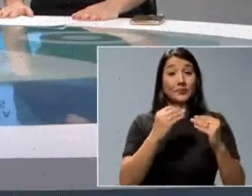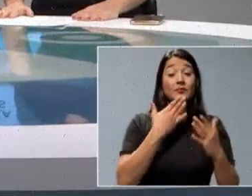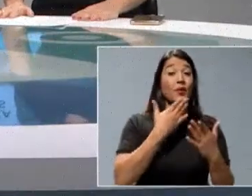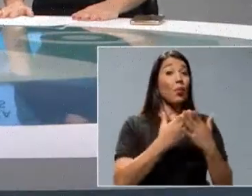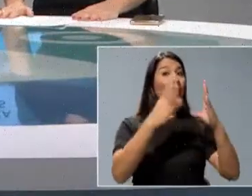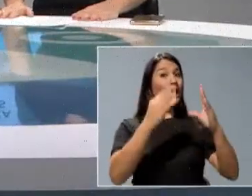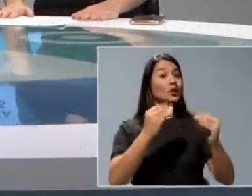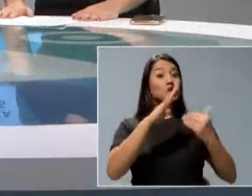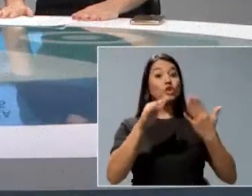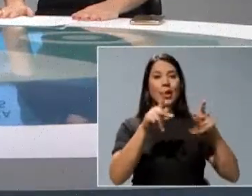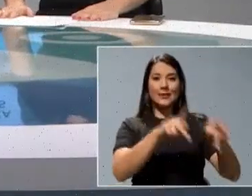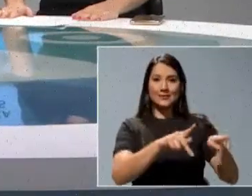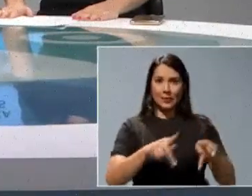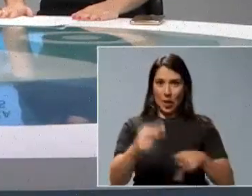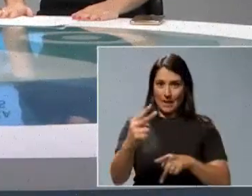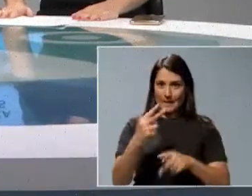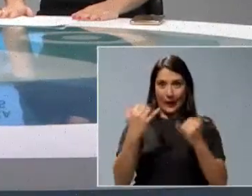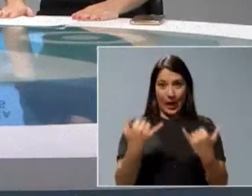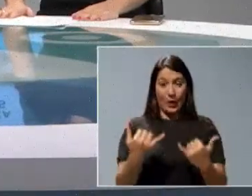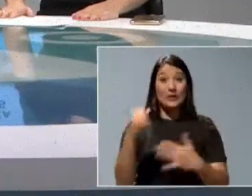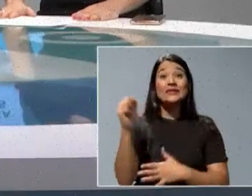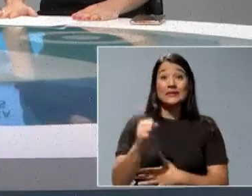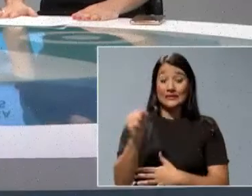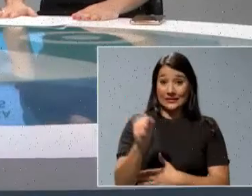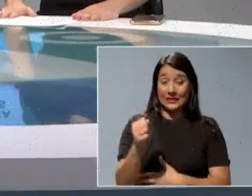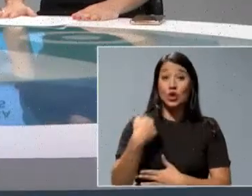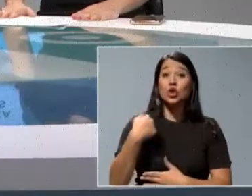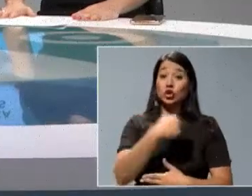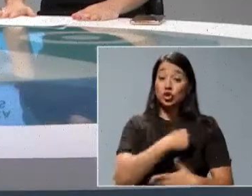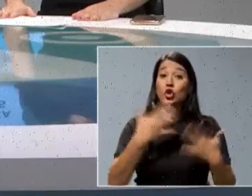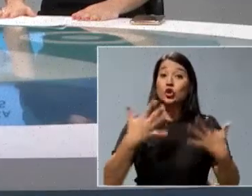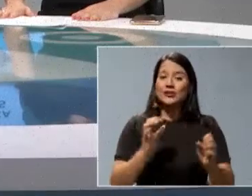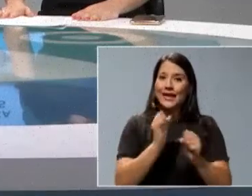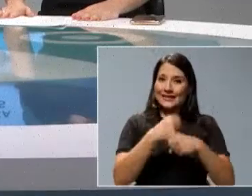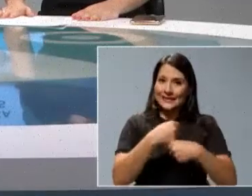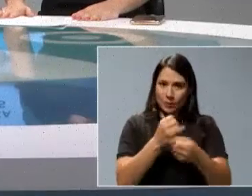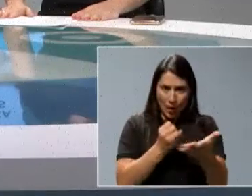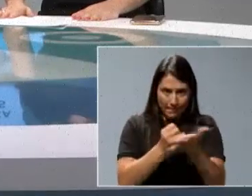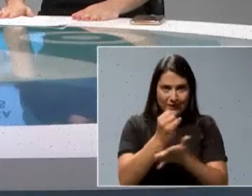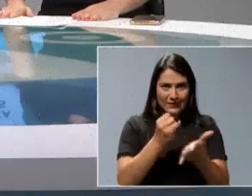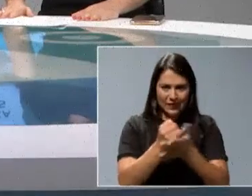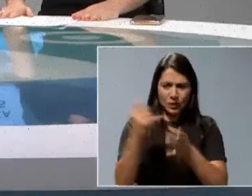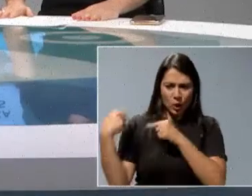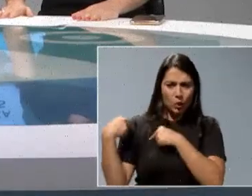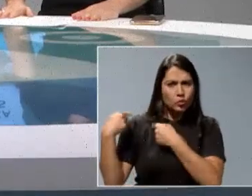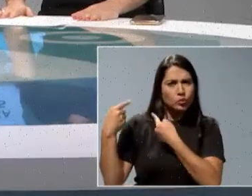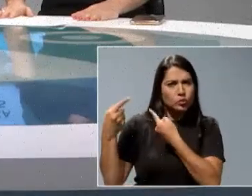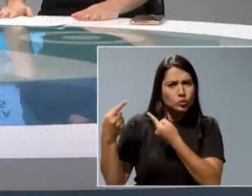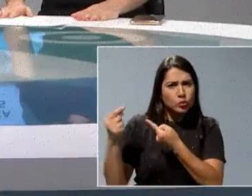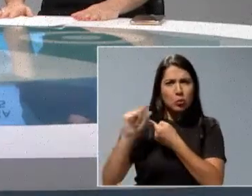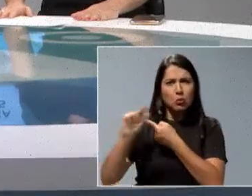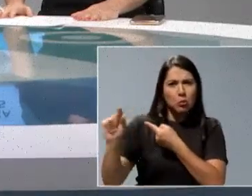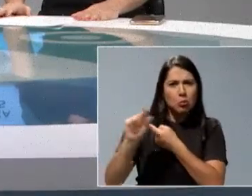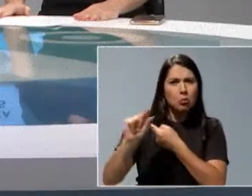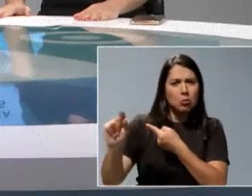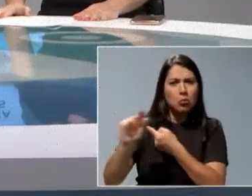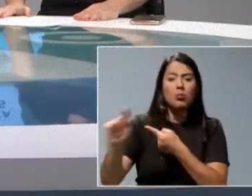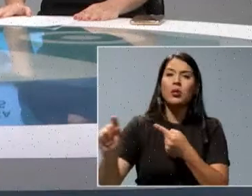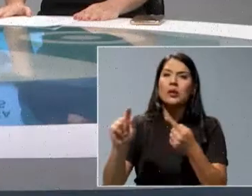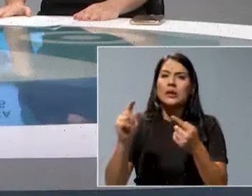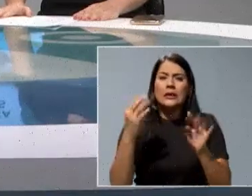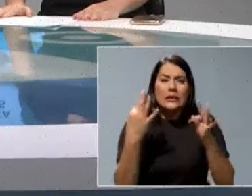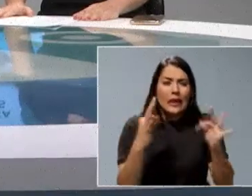amigos televidentes. Así es, hemos realizado una investigación, como usted lo decía, ya de varias semanas, donde hemos tocado todas las aristas posibles en